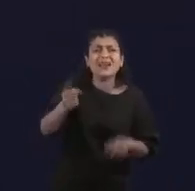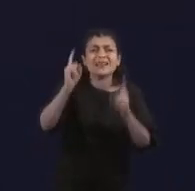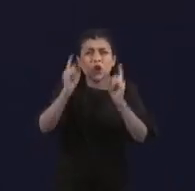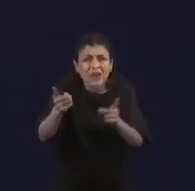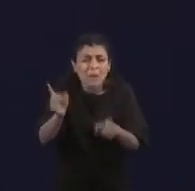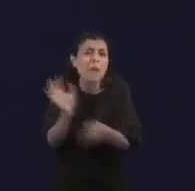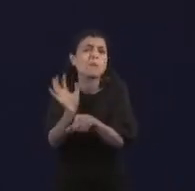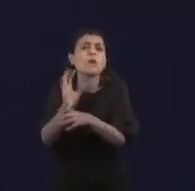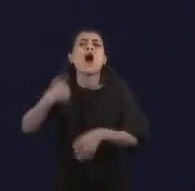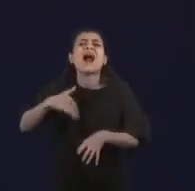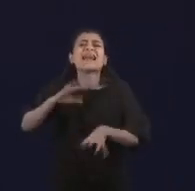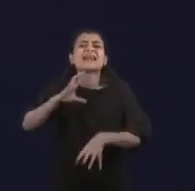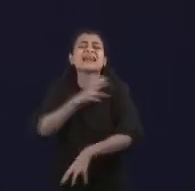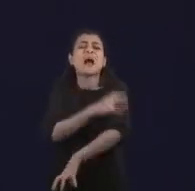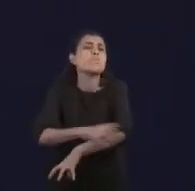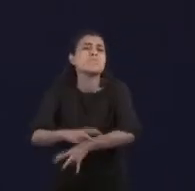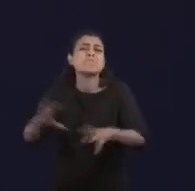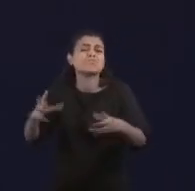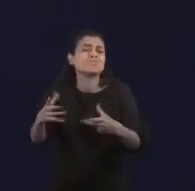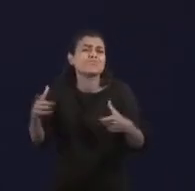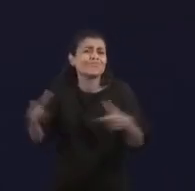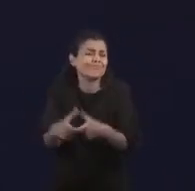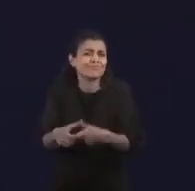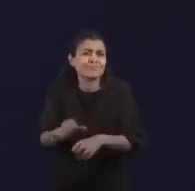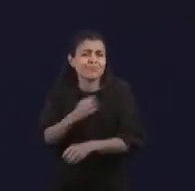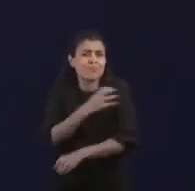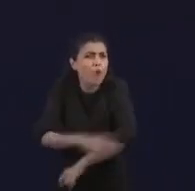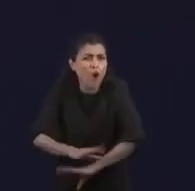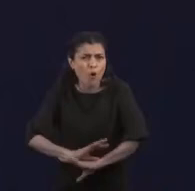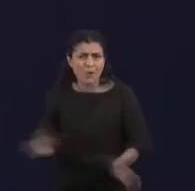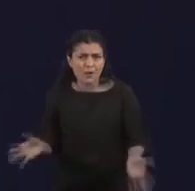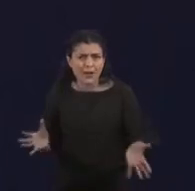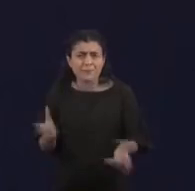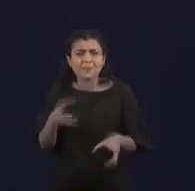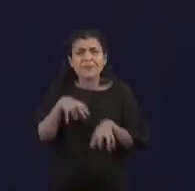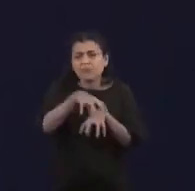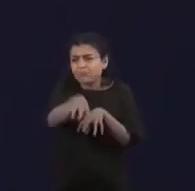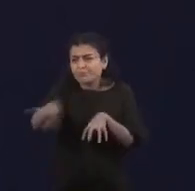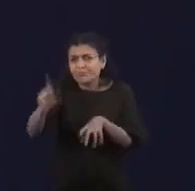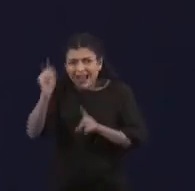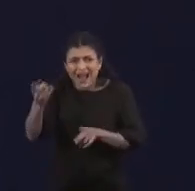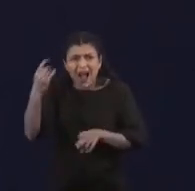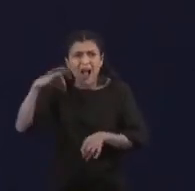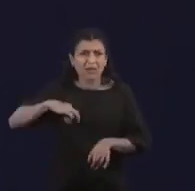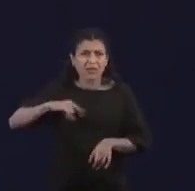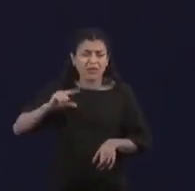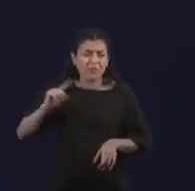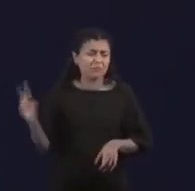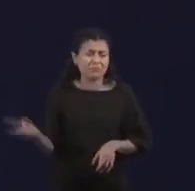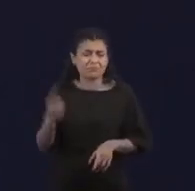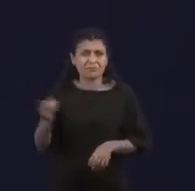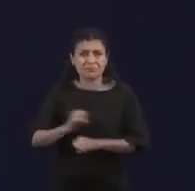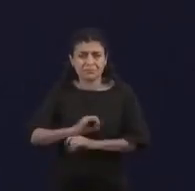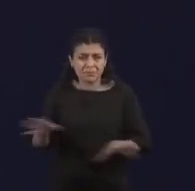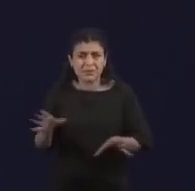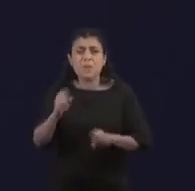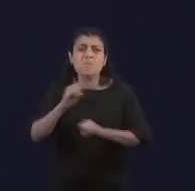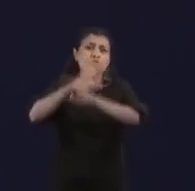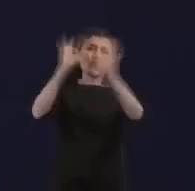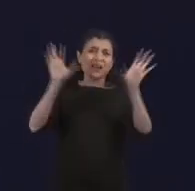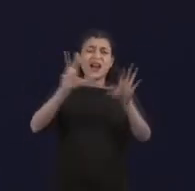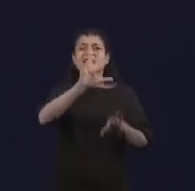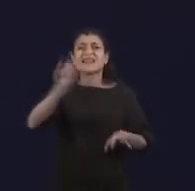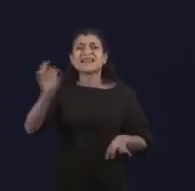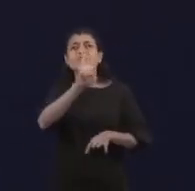empobrecida, no en un sector, Argentina está empobrecida en todos los sectores, en los salarios claramente un salario de